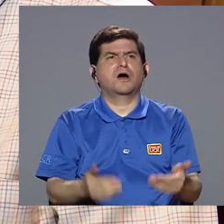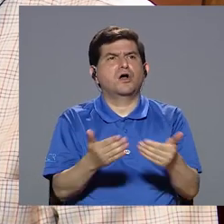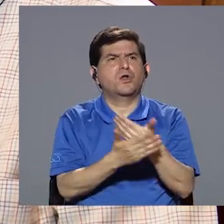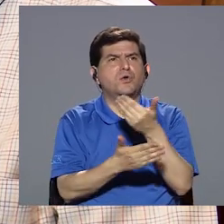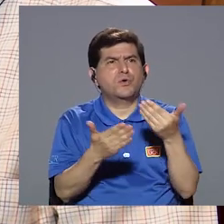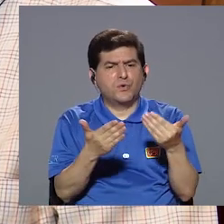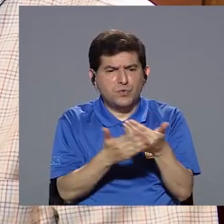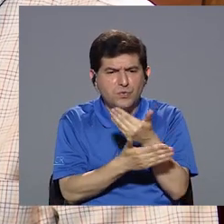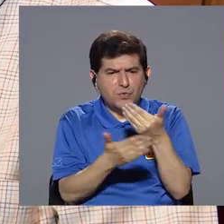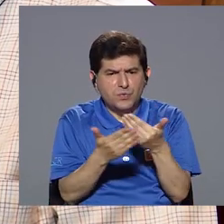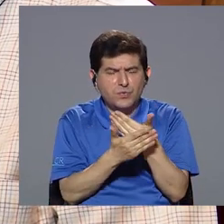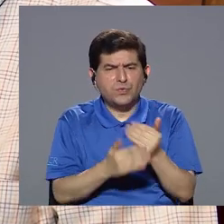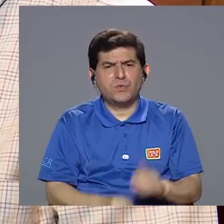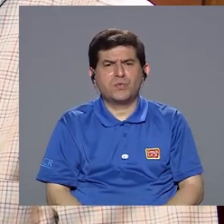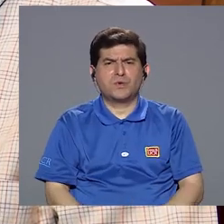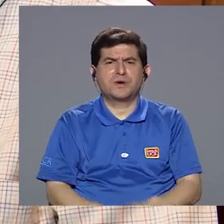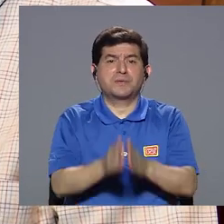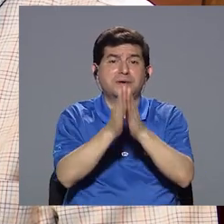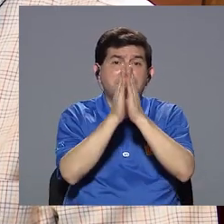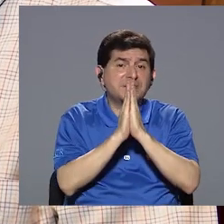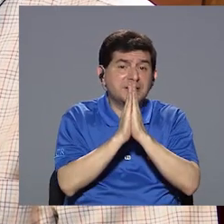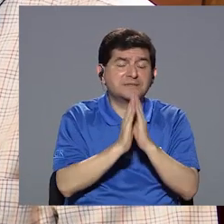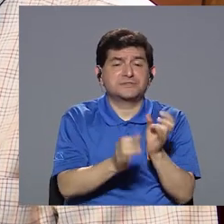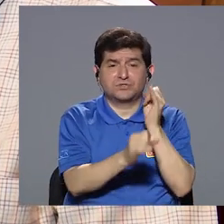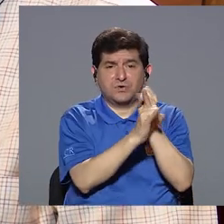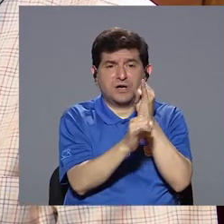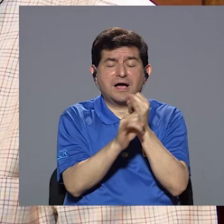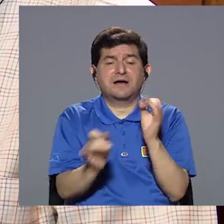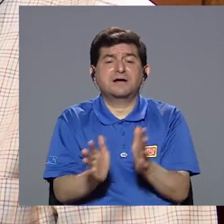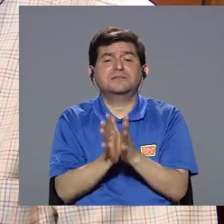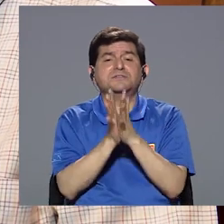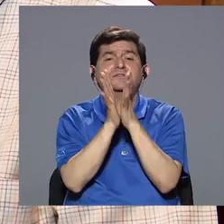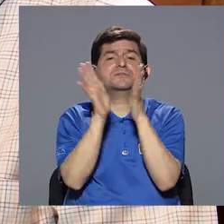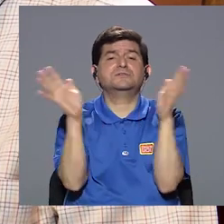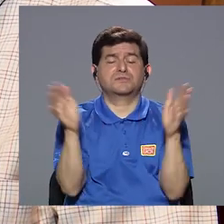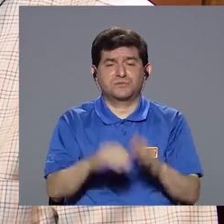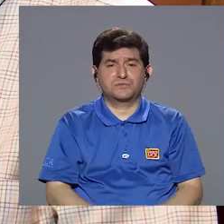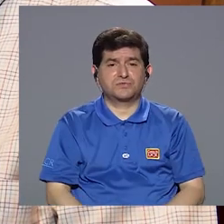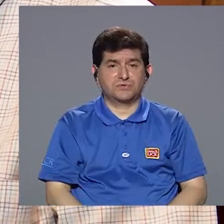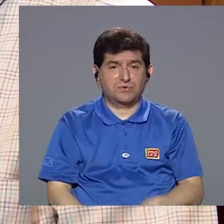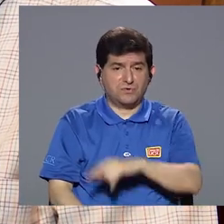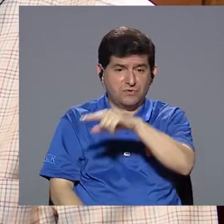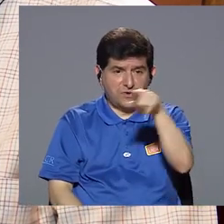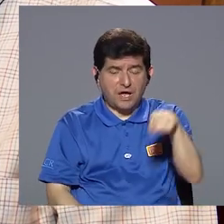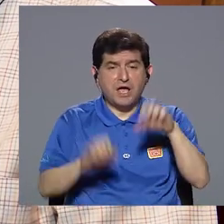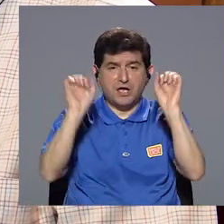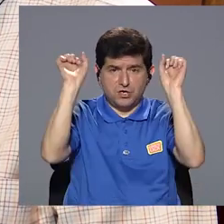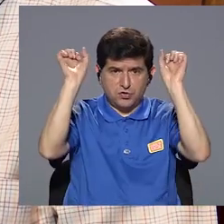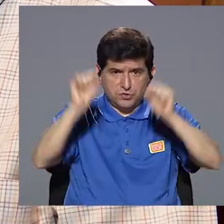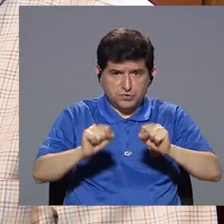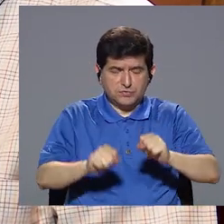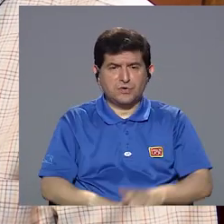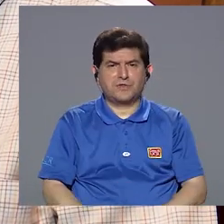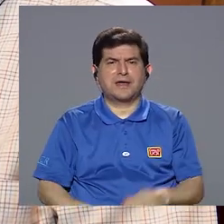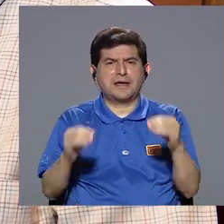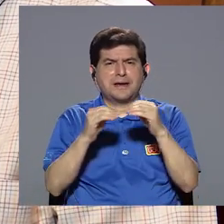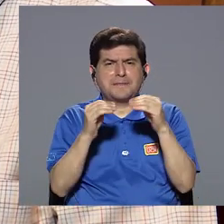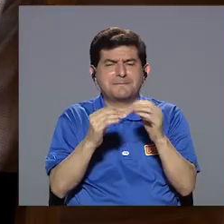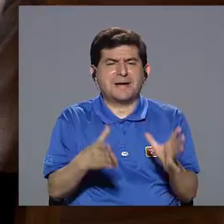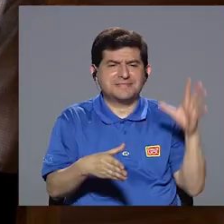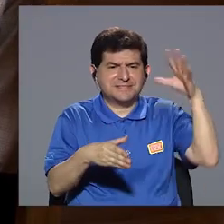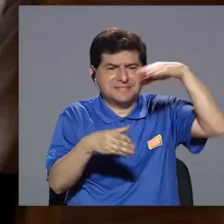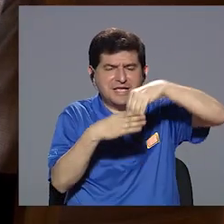habido una nueva exhortación a las instituciones públicas para que sean capaces de